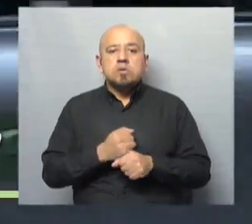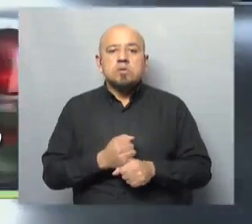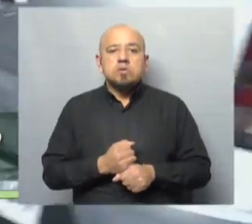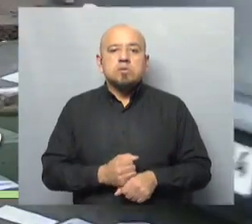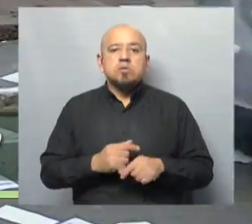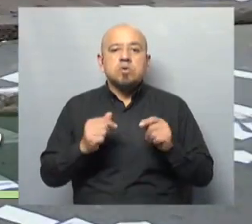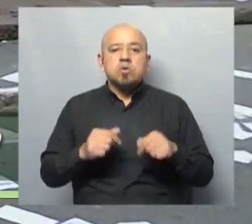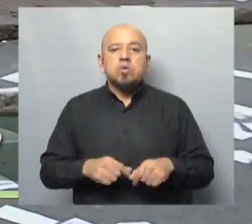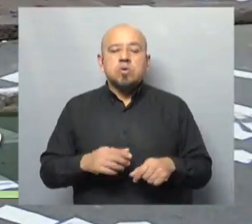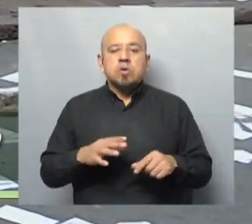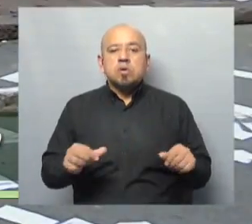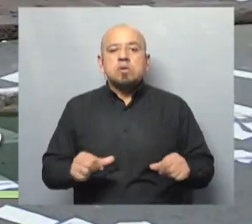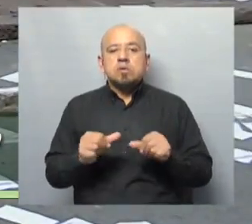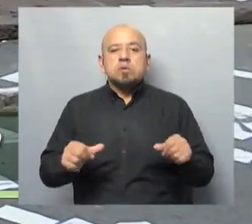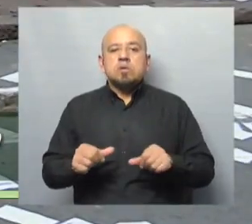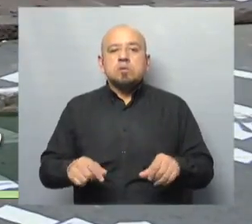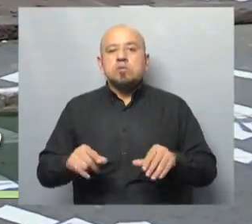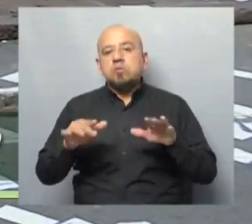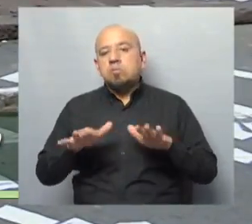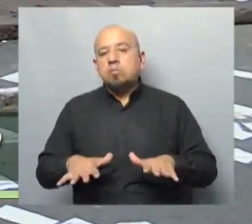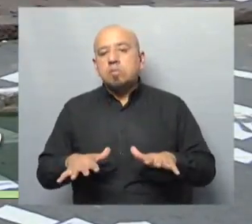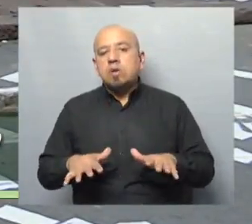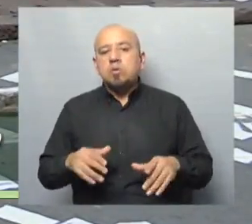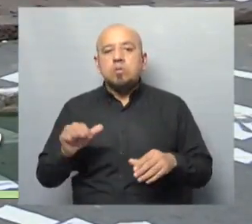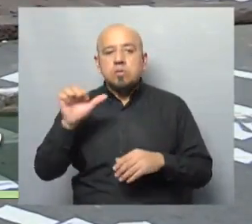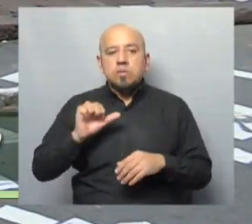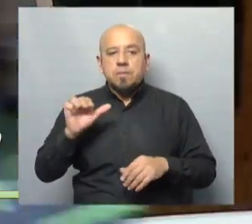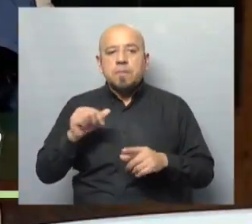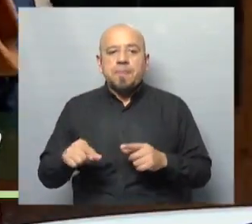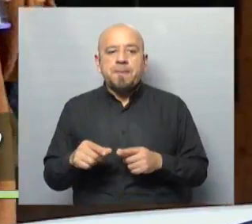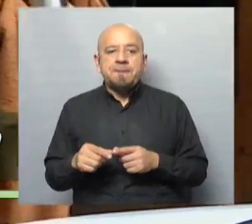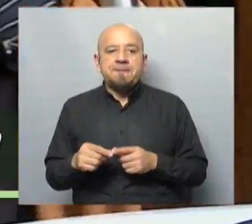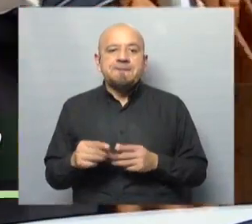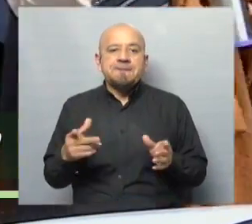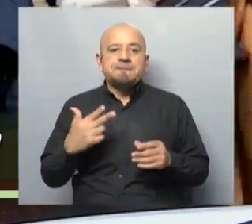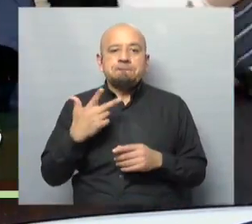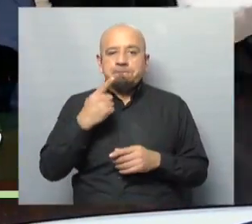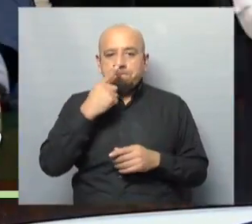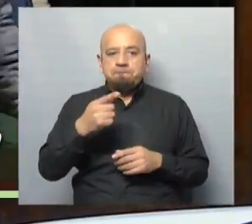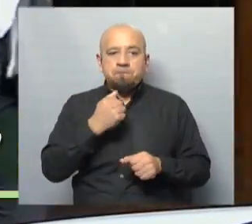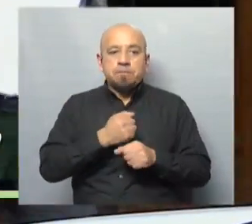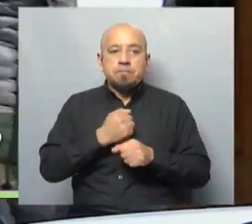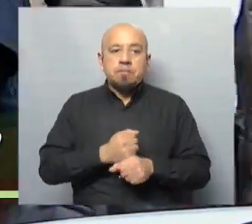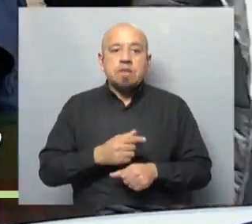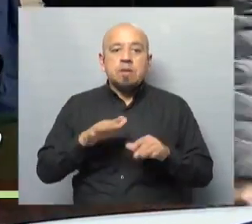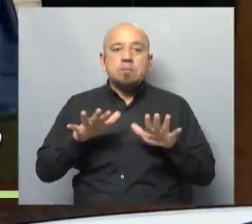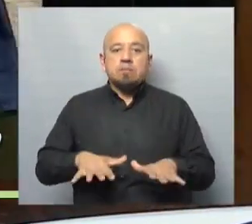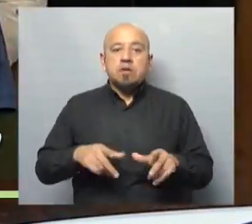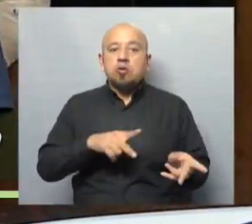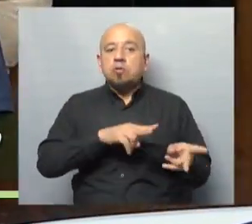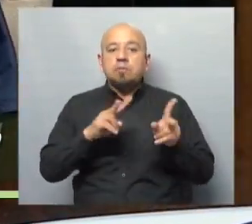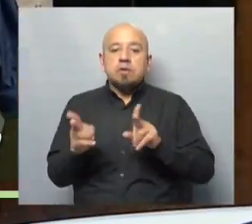haciendo un paro de todos los bancos y de una serie de empresas que que agrupan a 3.000 trabajadores y es un paro parcial